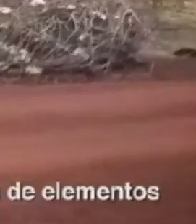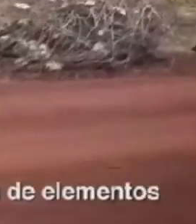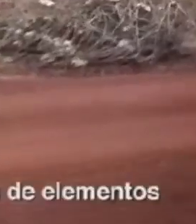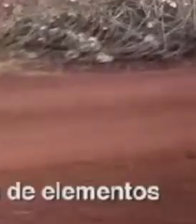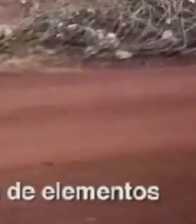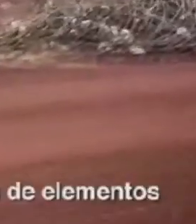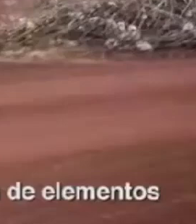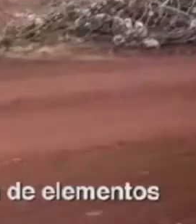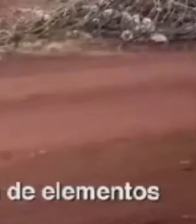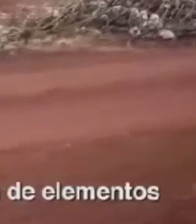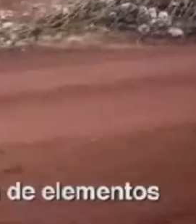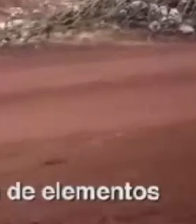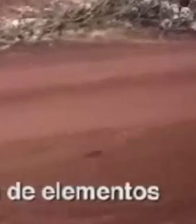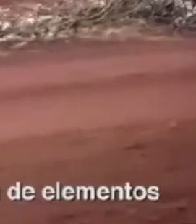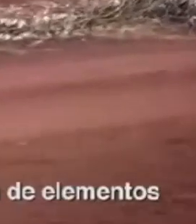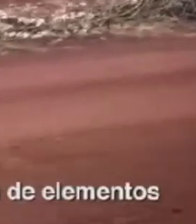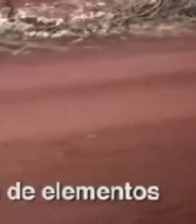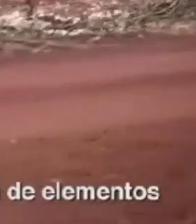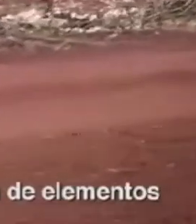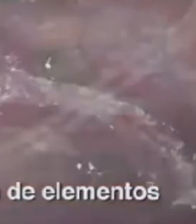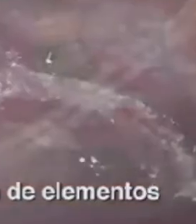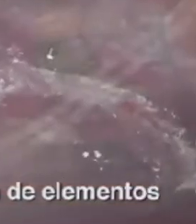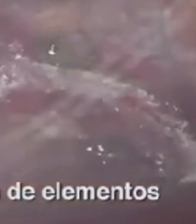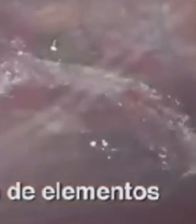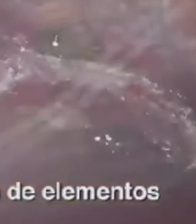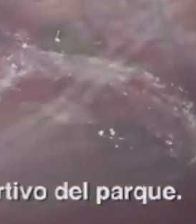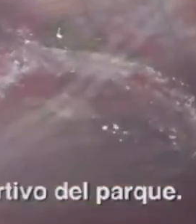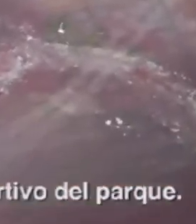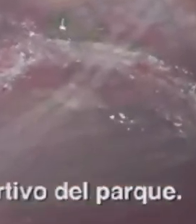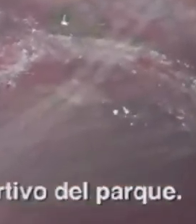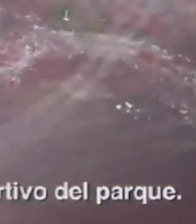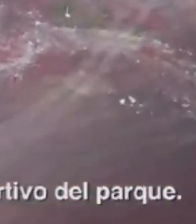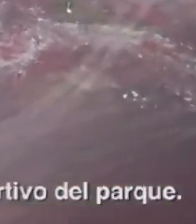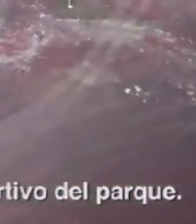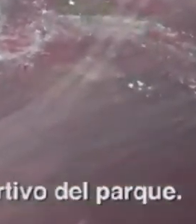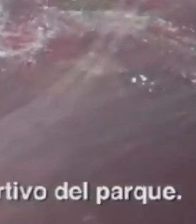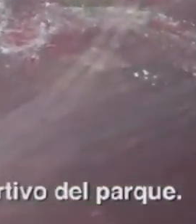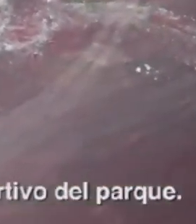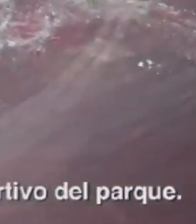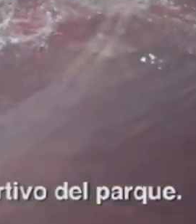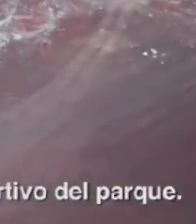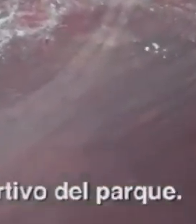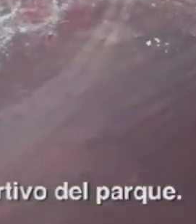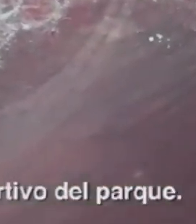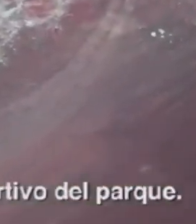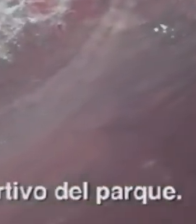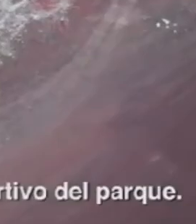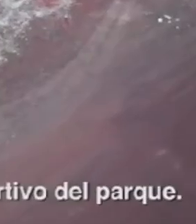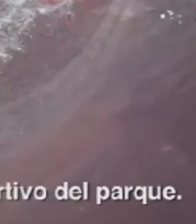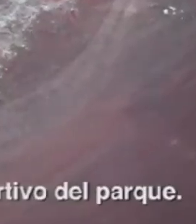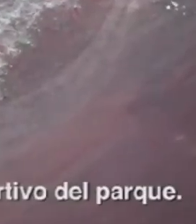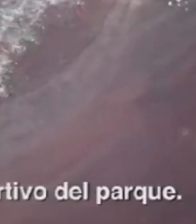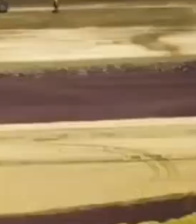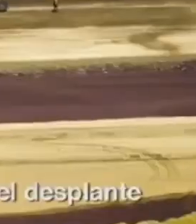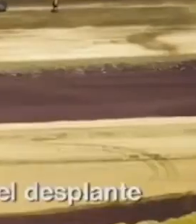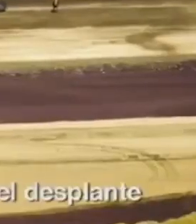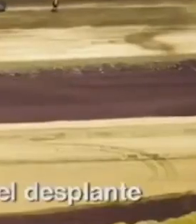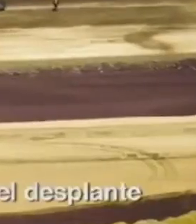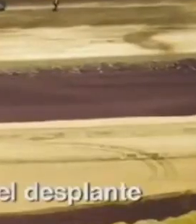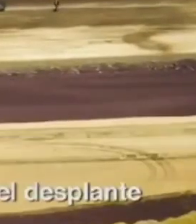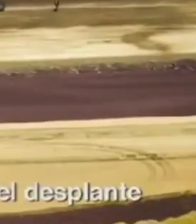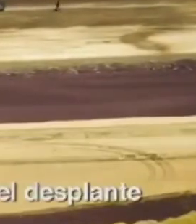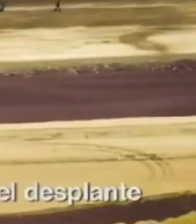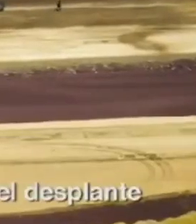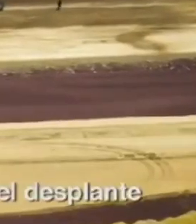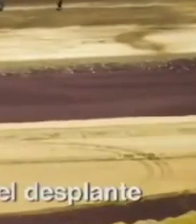Se retiraron los escombros generados por la demolición de elementos que interfieren con la construcción del equipamiento deportivo del parque. También